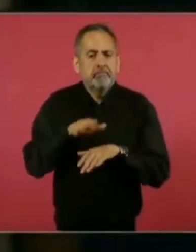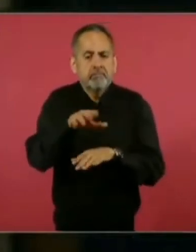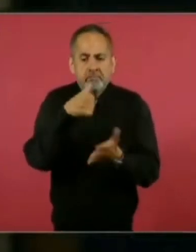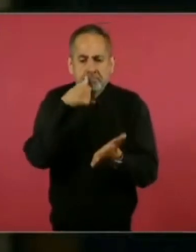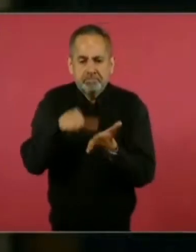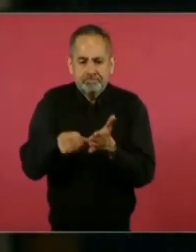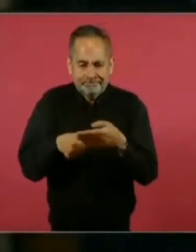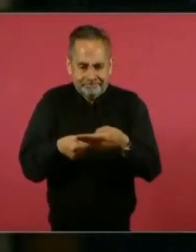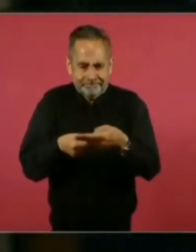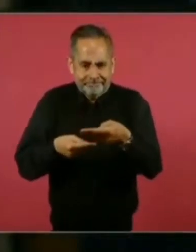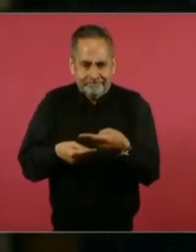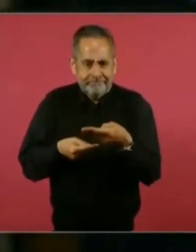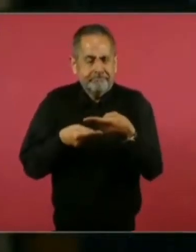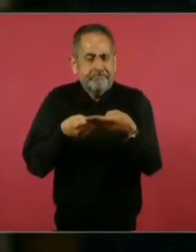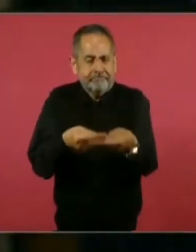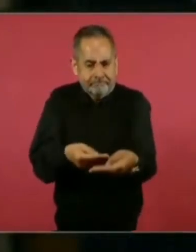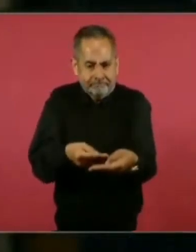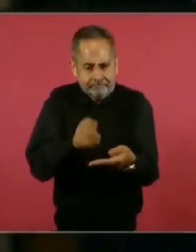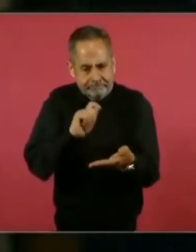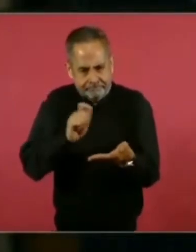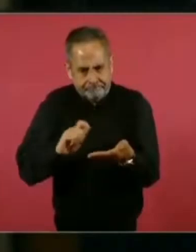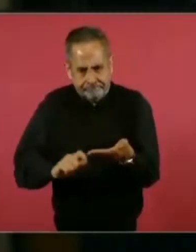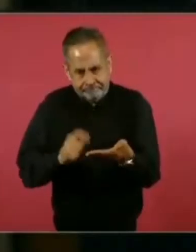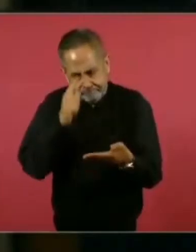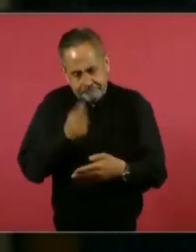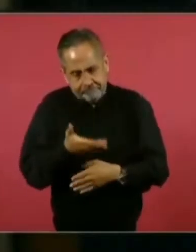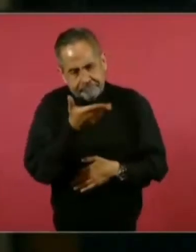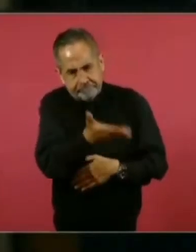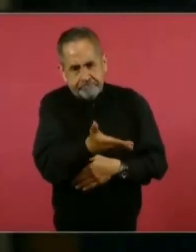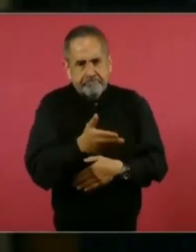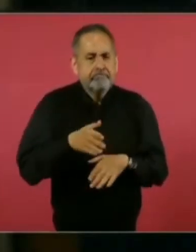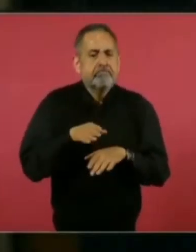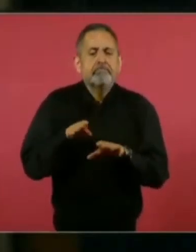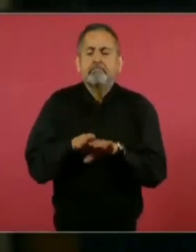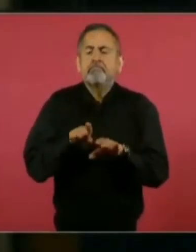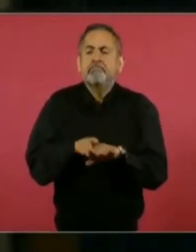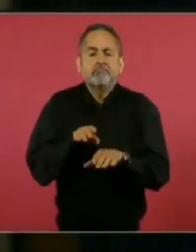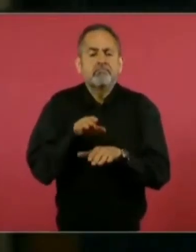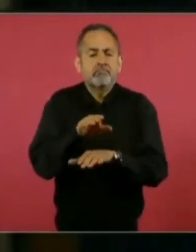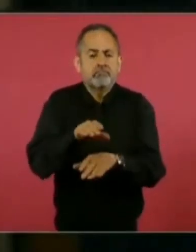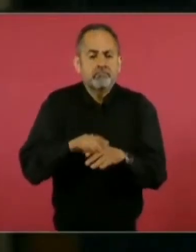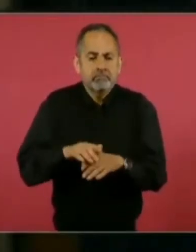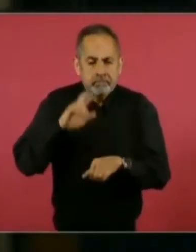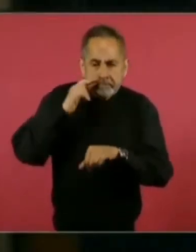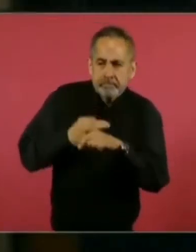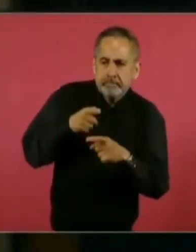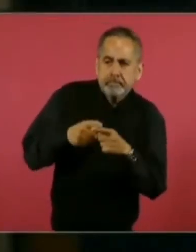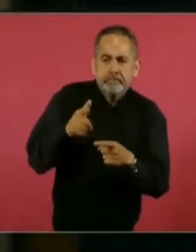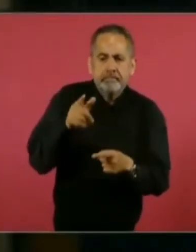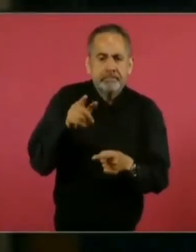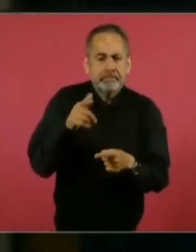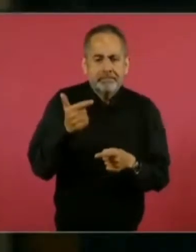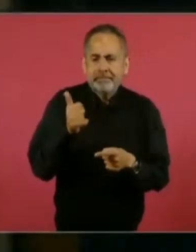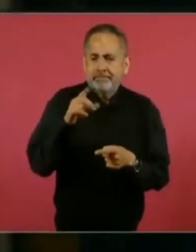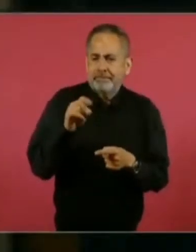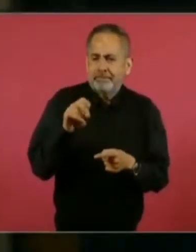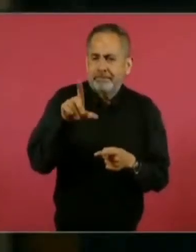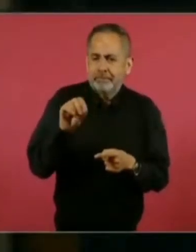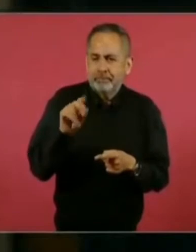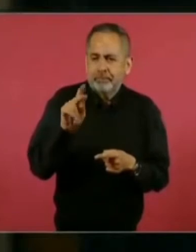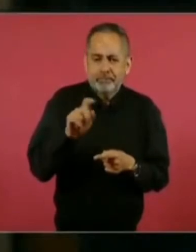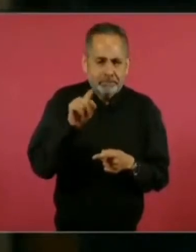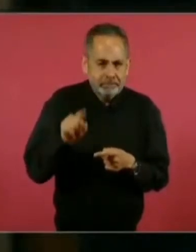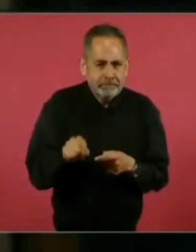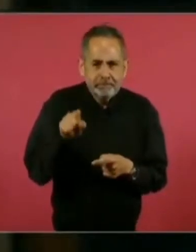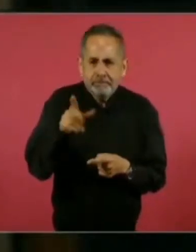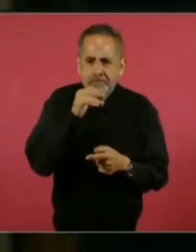carta que les dedica, sobre la responsabilidad de Gildardo López en que no se